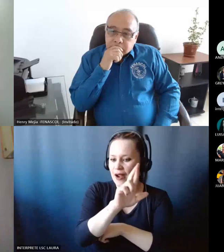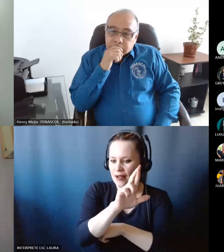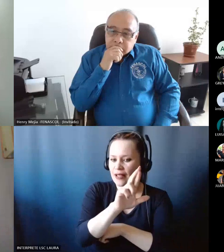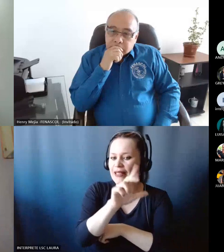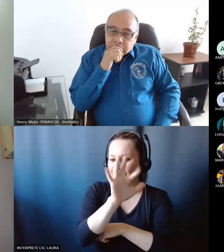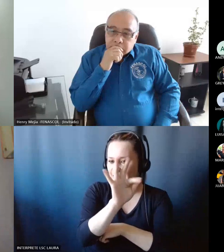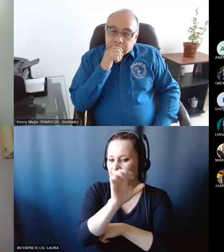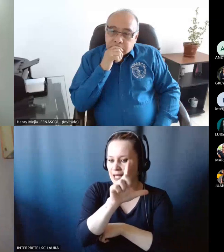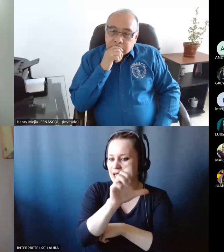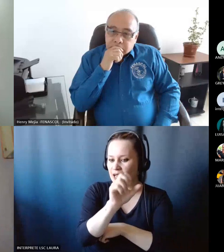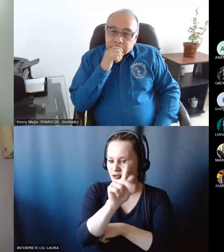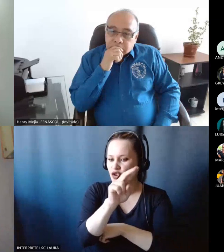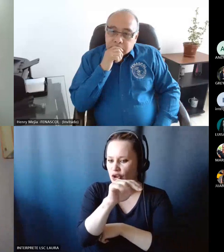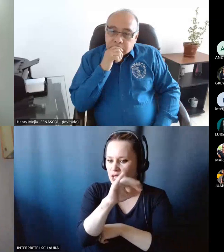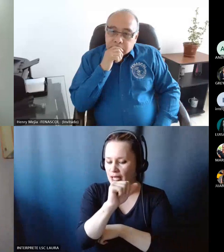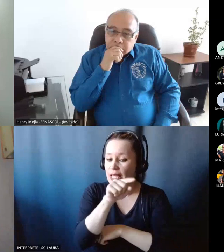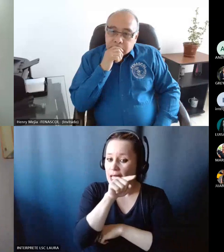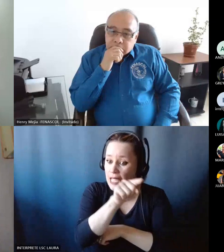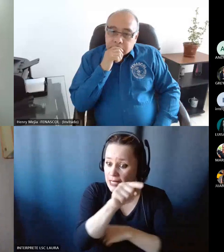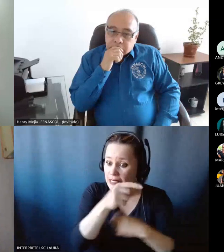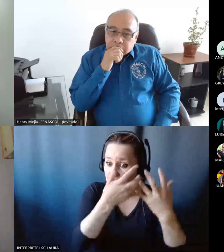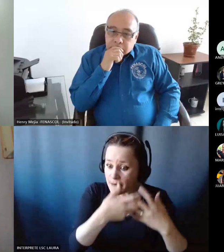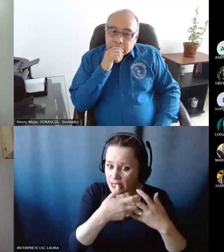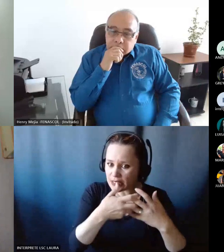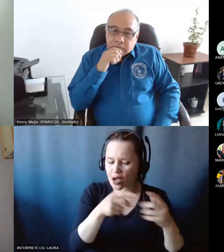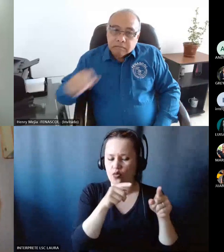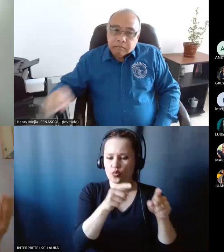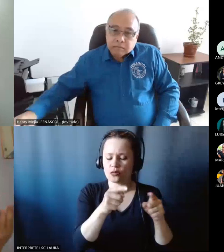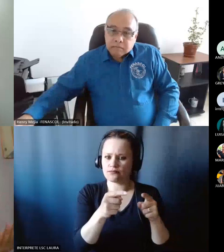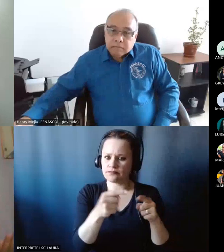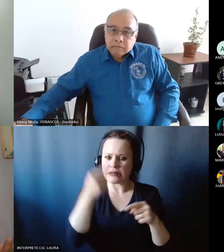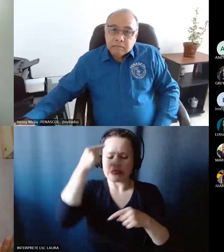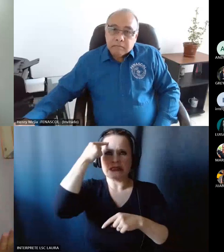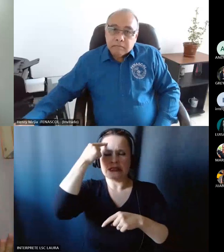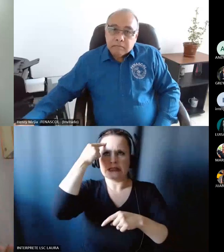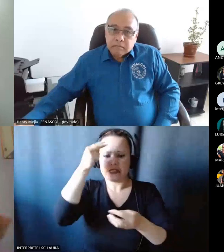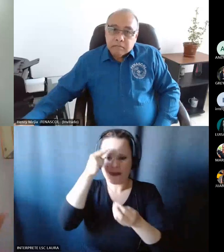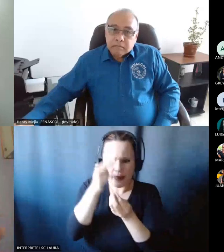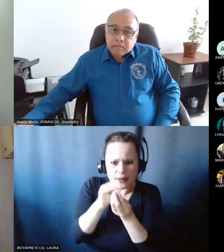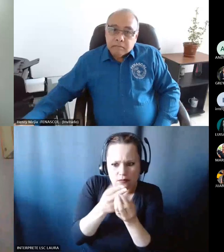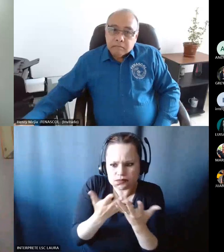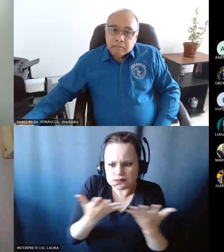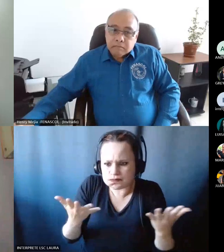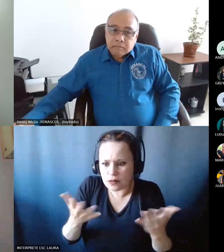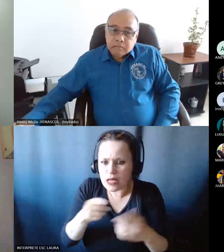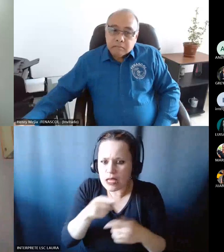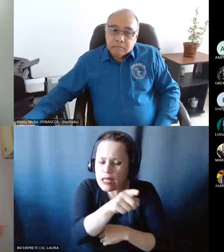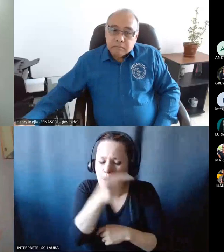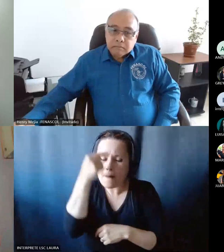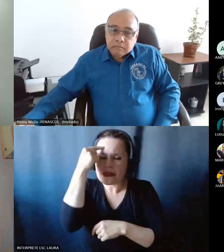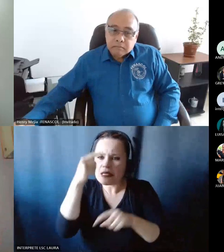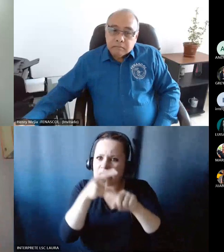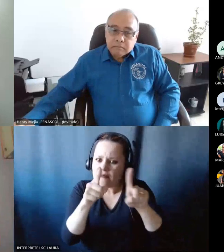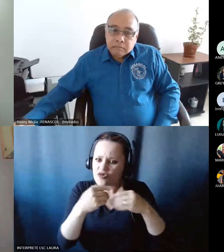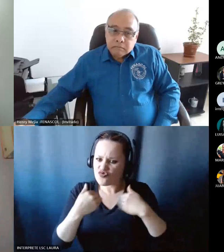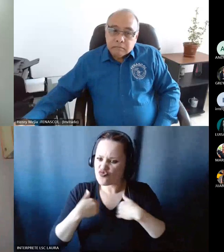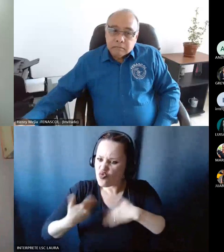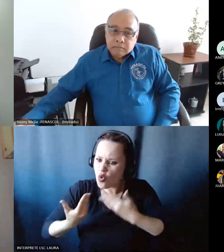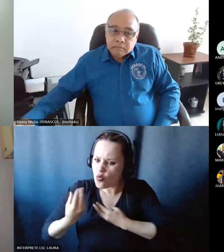en esta mesa de inclusión y universidad para poder contar lo que estaban haciendo y Este es otro escenario en